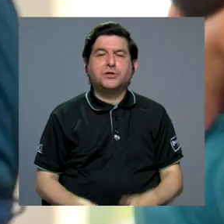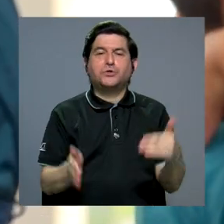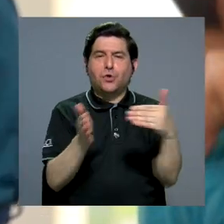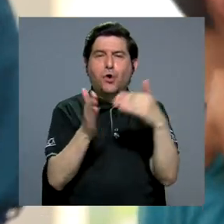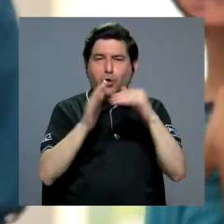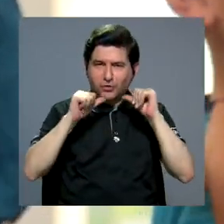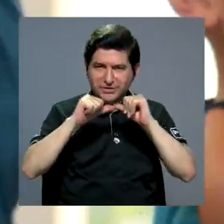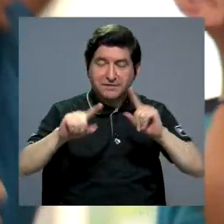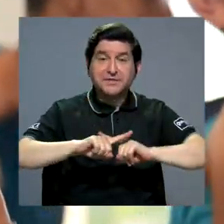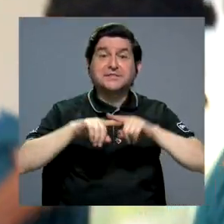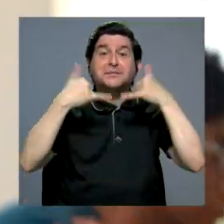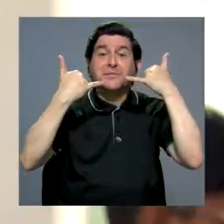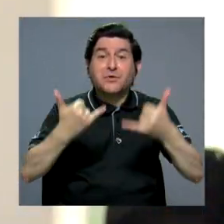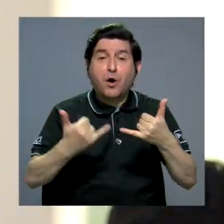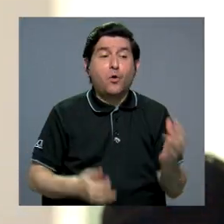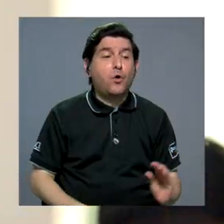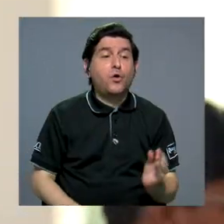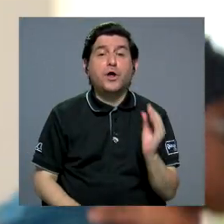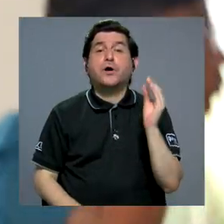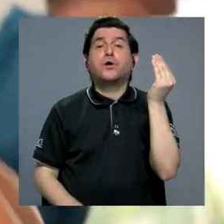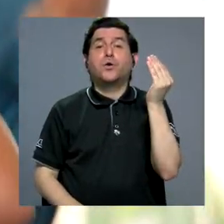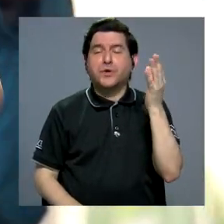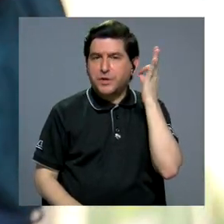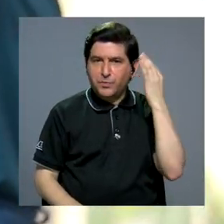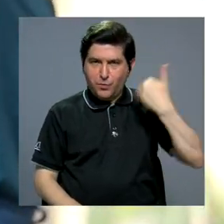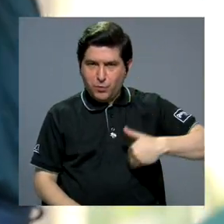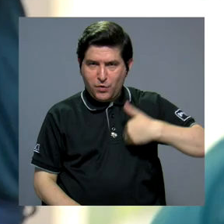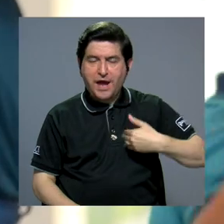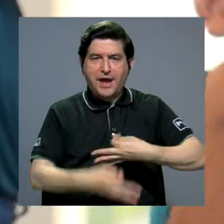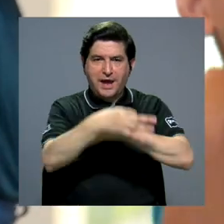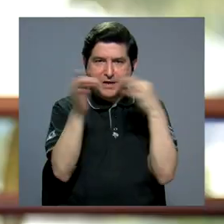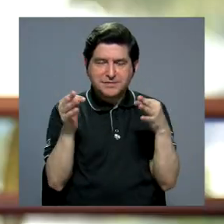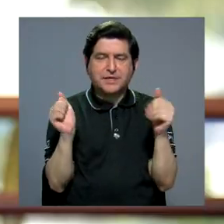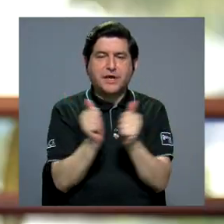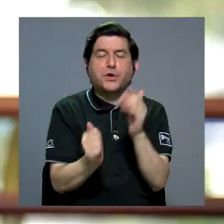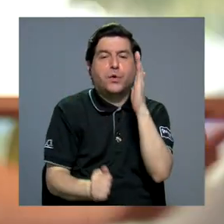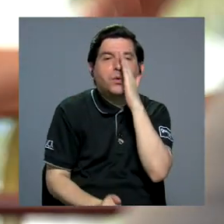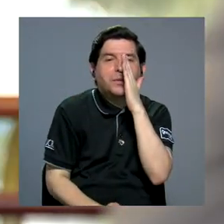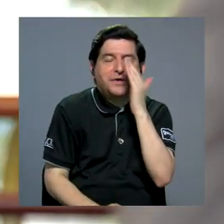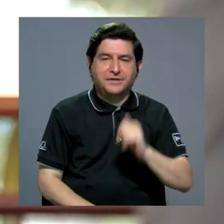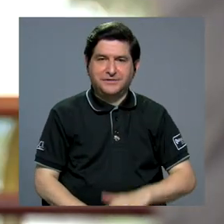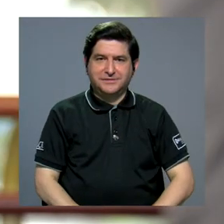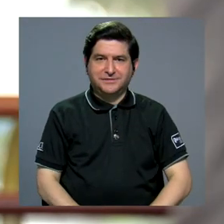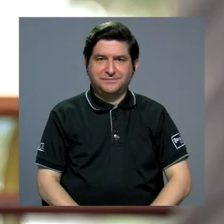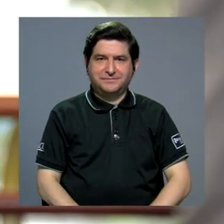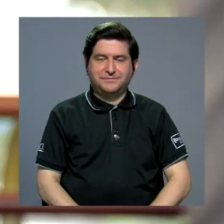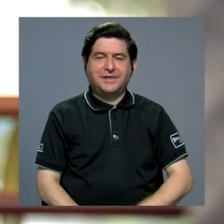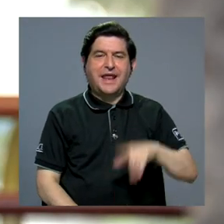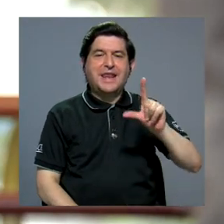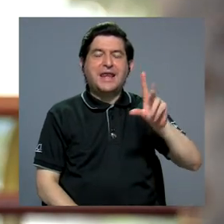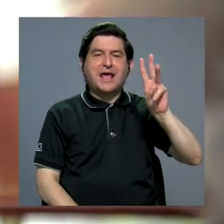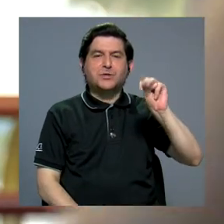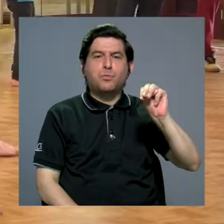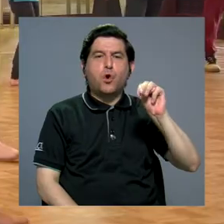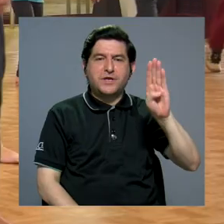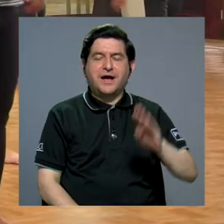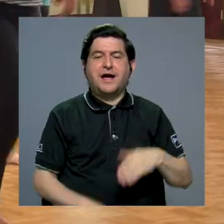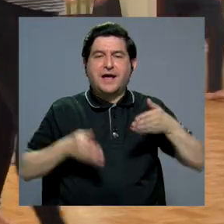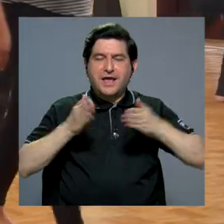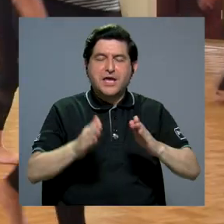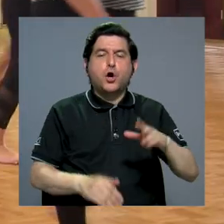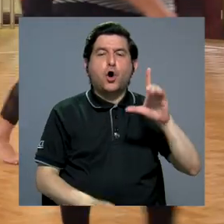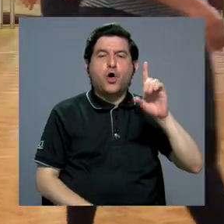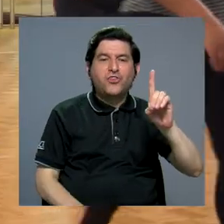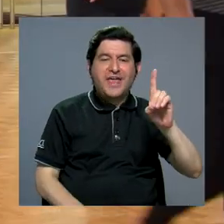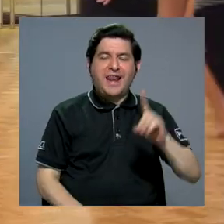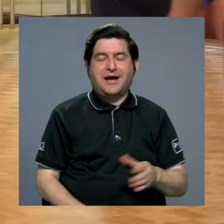retoma, pero esta vez los chicos y chicas reciben el taller con sus madres. Lynette Moya Brenes y su hijo